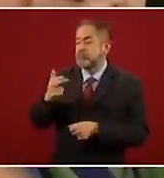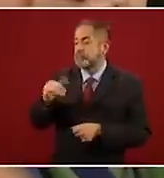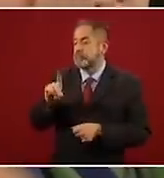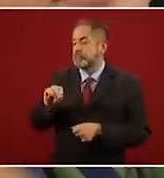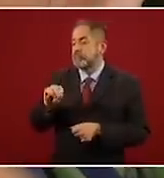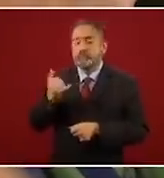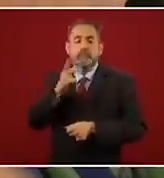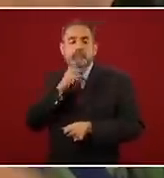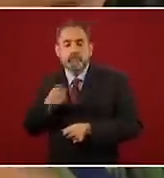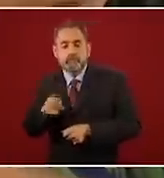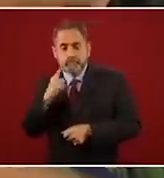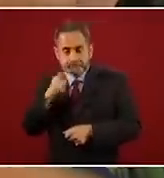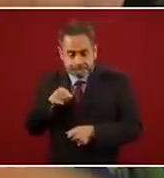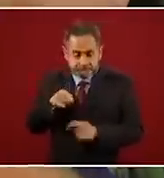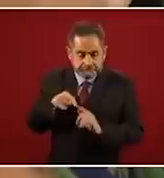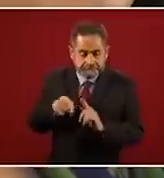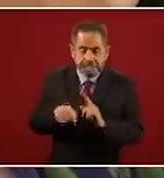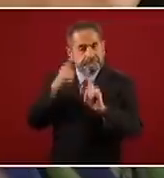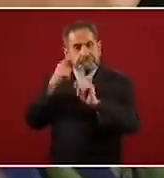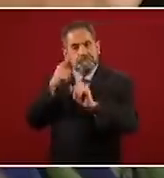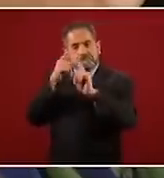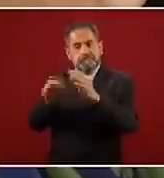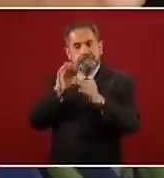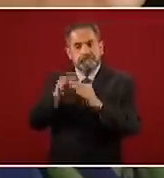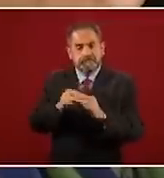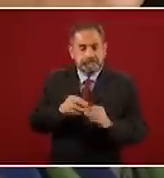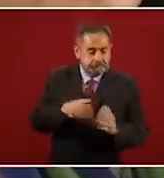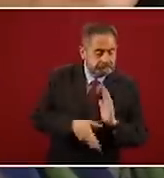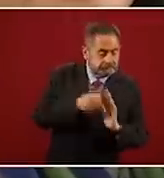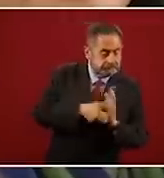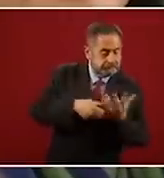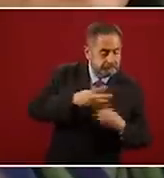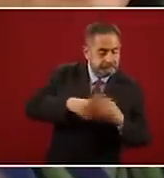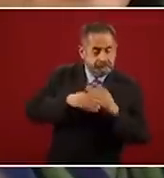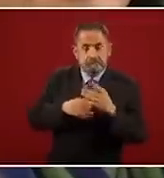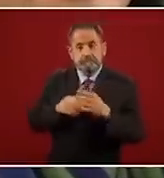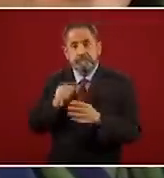Pemex admitió que no se alcanzaron los objetivos de producción del año pasado.